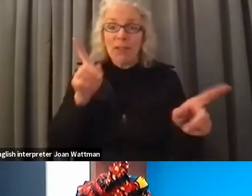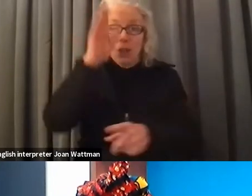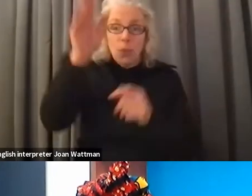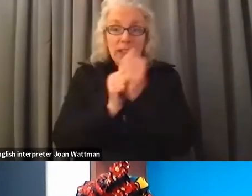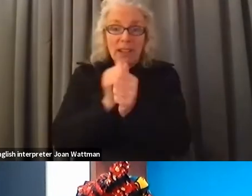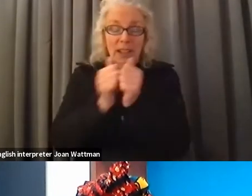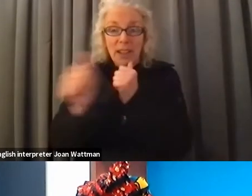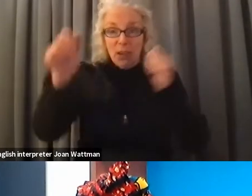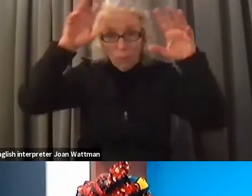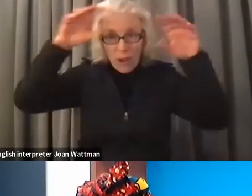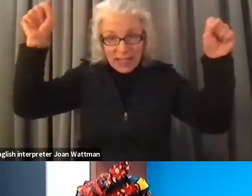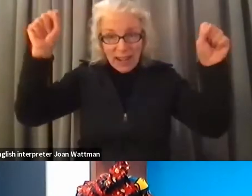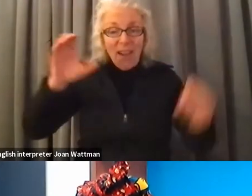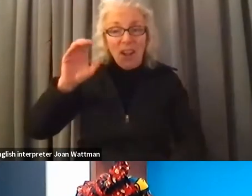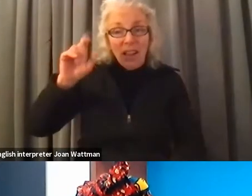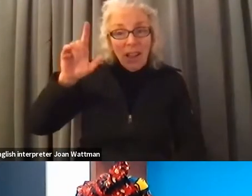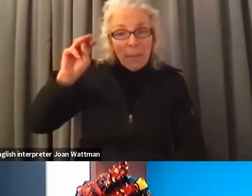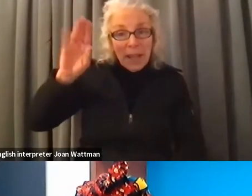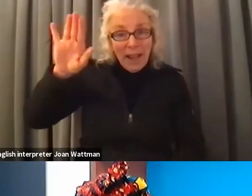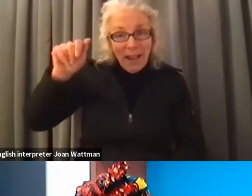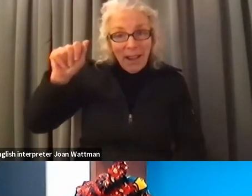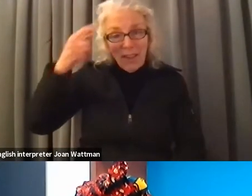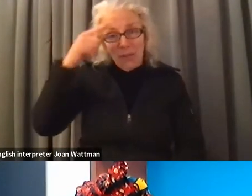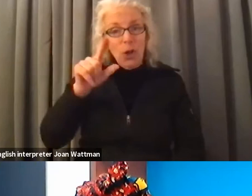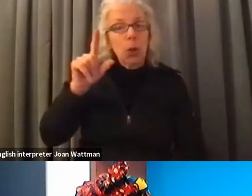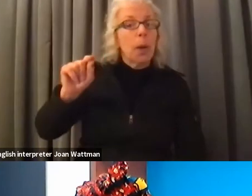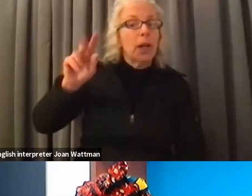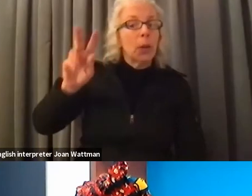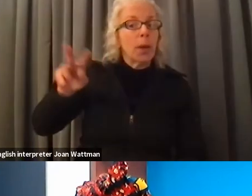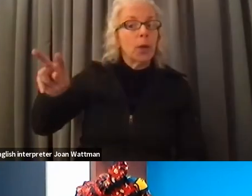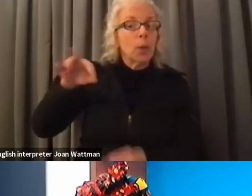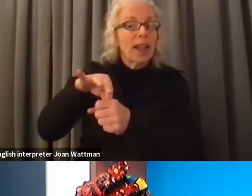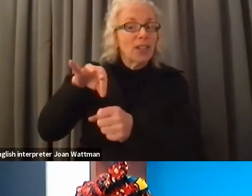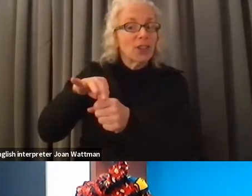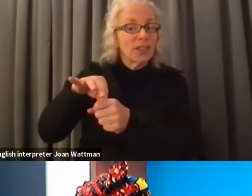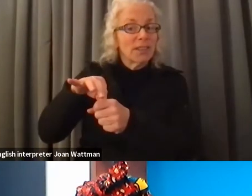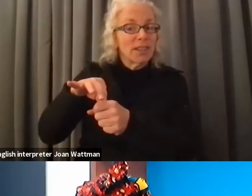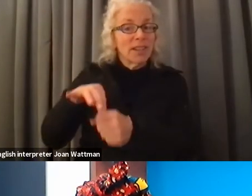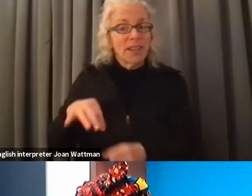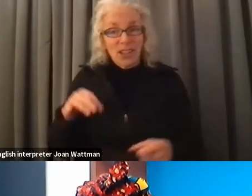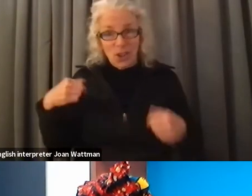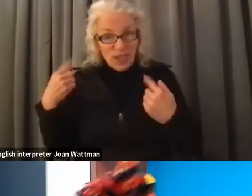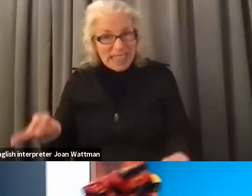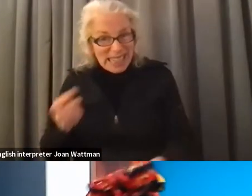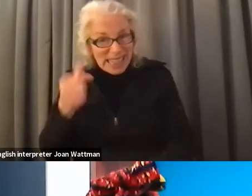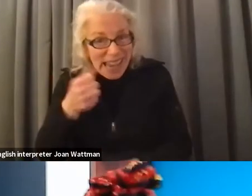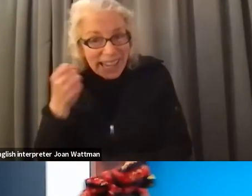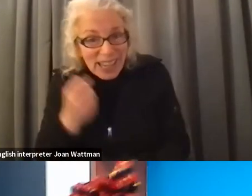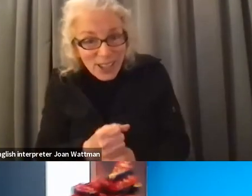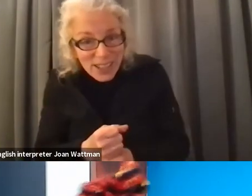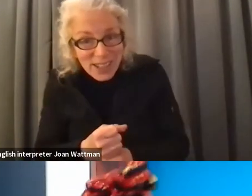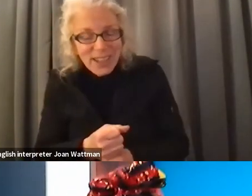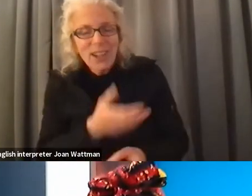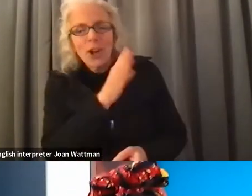Repito, más de una década después, la mirada de Francia es inquebrantable. A lo largo de los años, y mientras